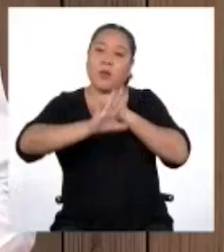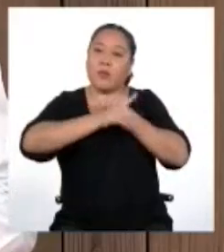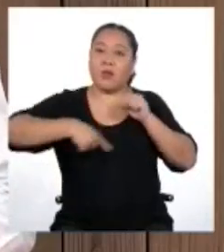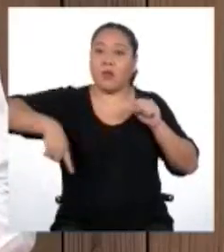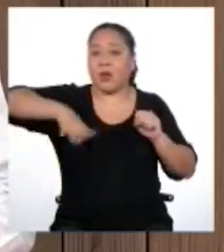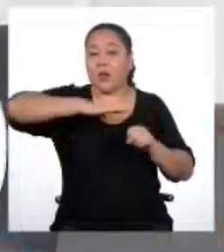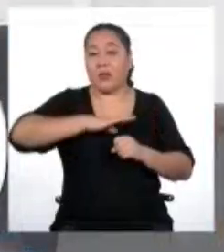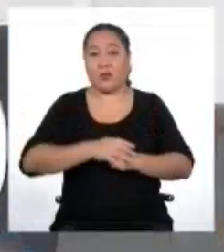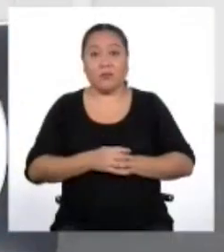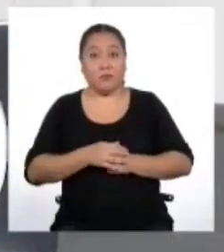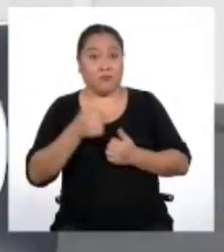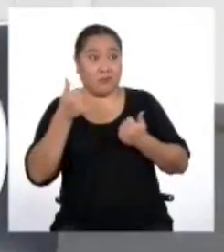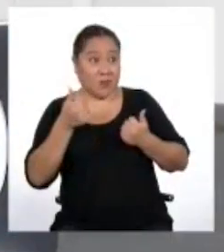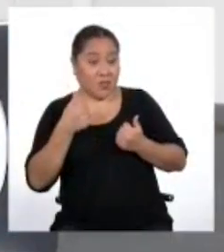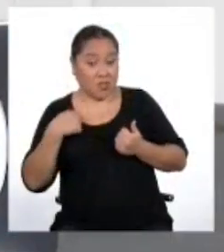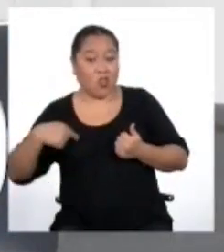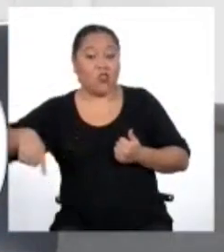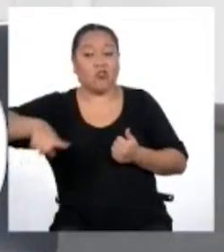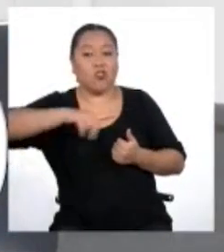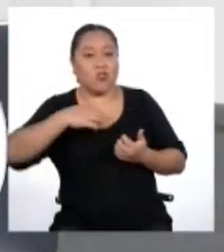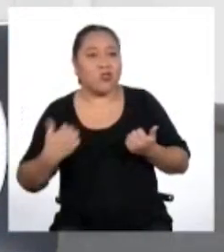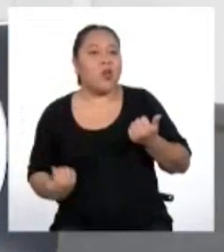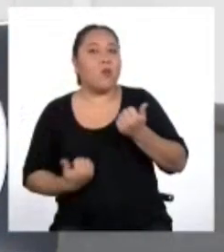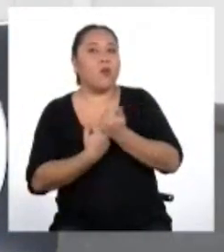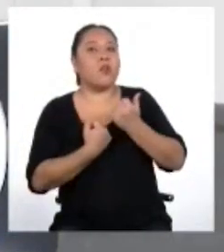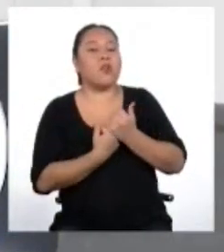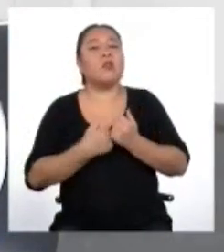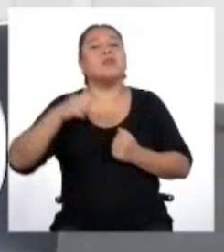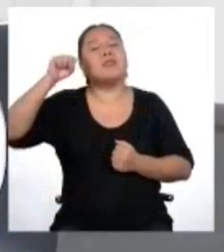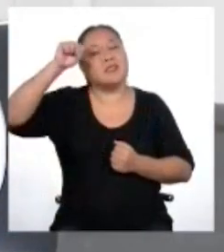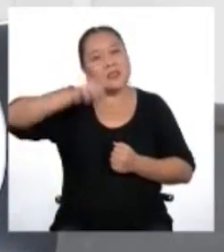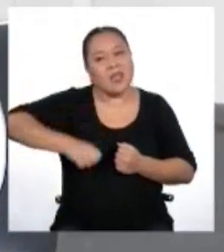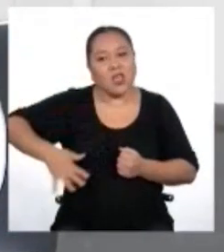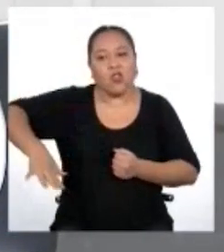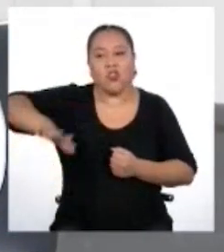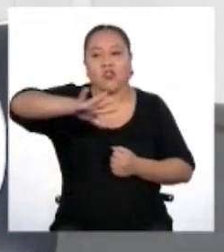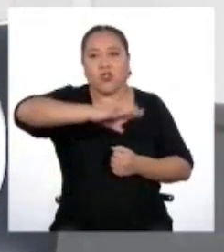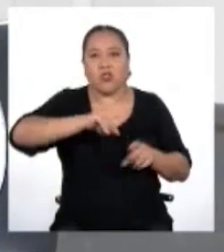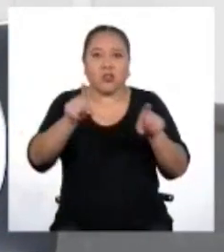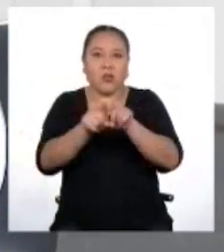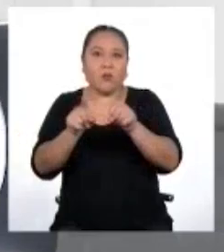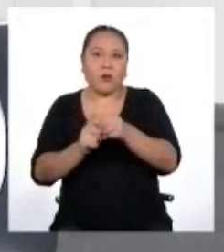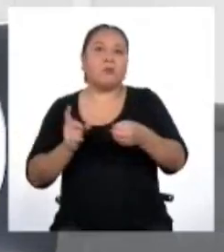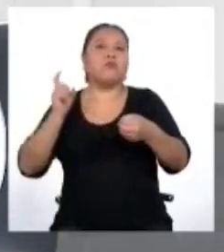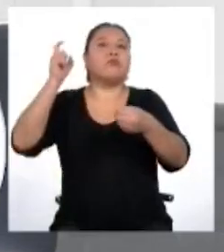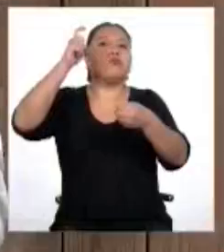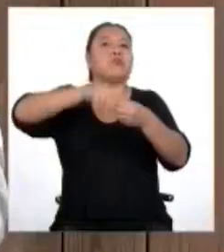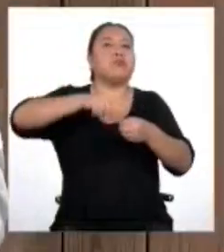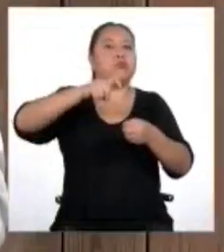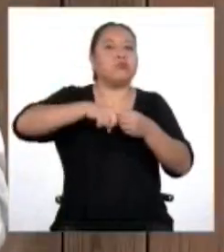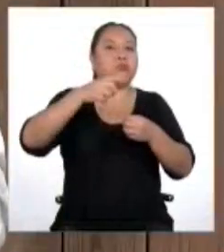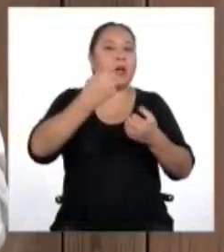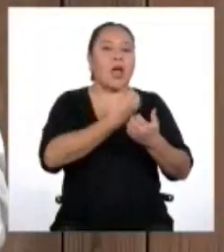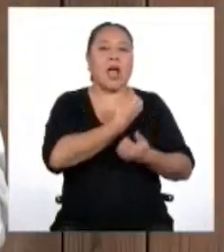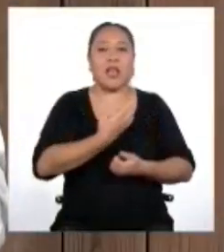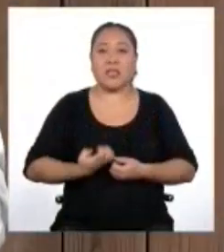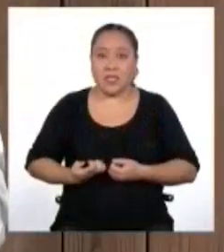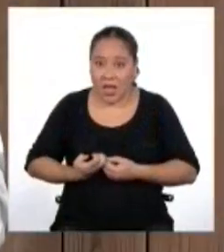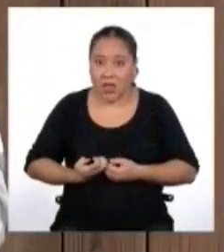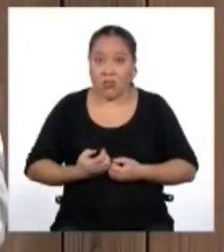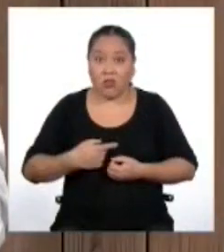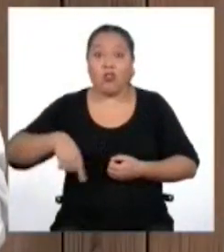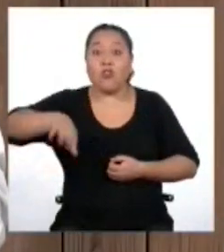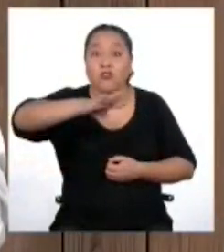para el Estado? ¡Claro! Tenemos que sumar al gobierno. Por algo nosotros mismos los elegimos. Así es,